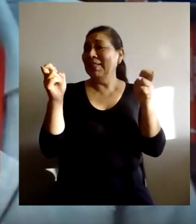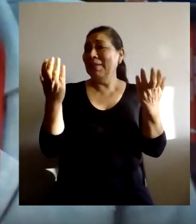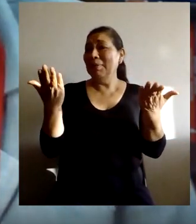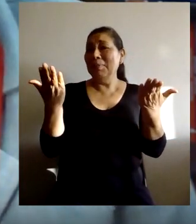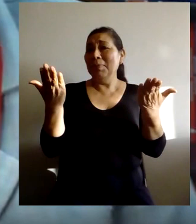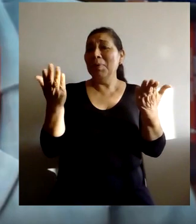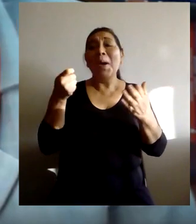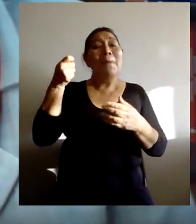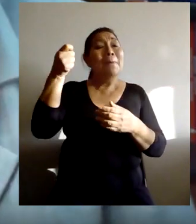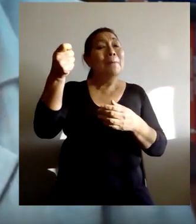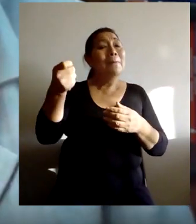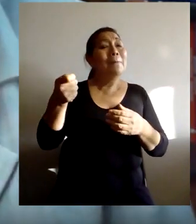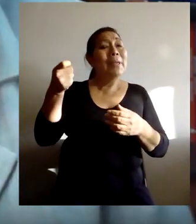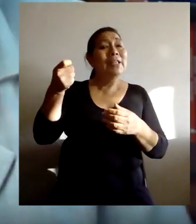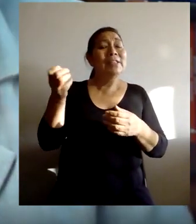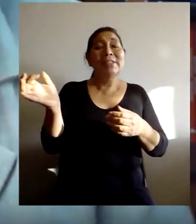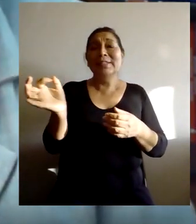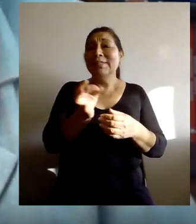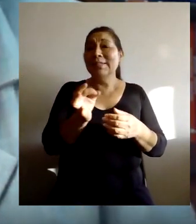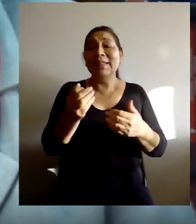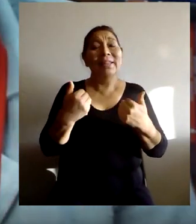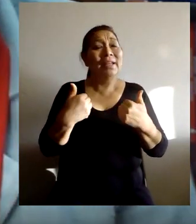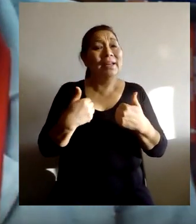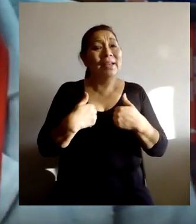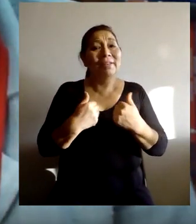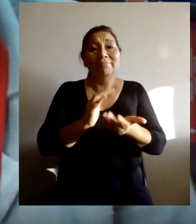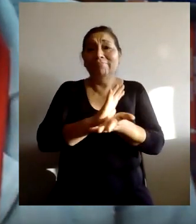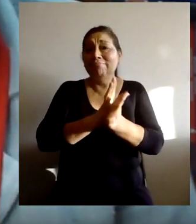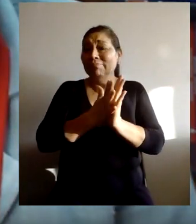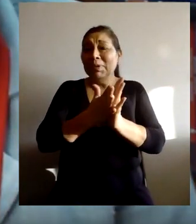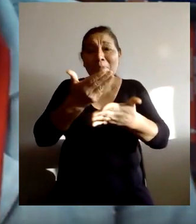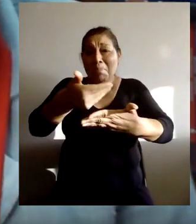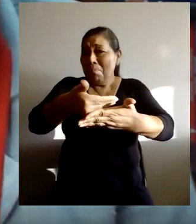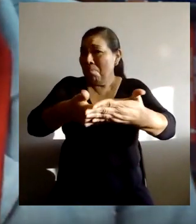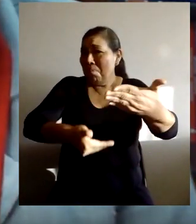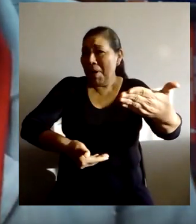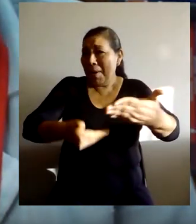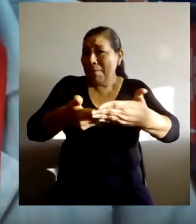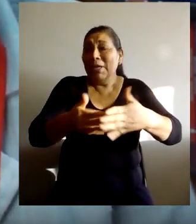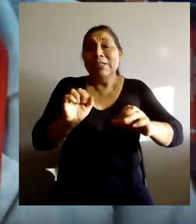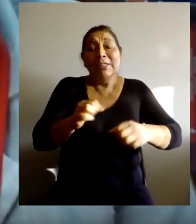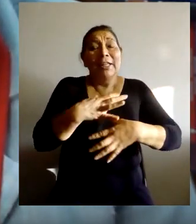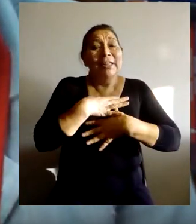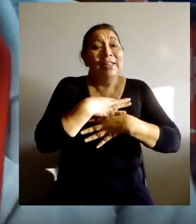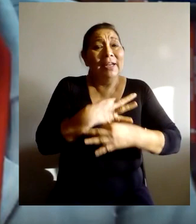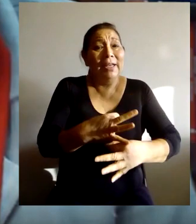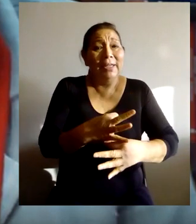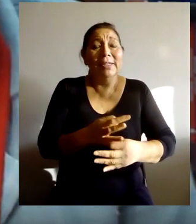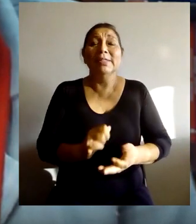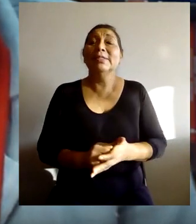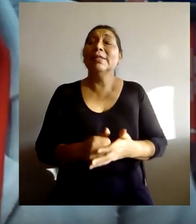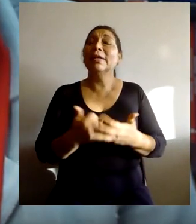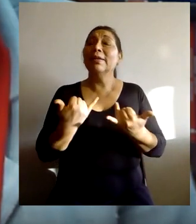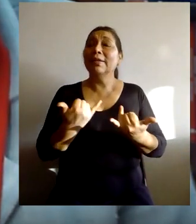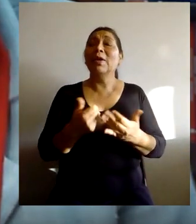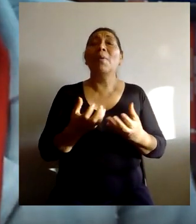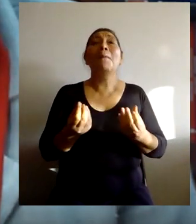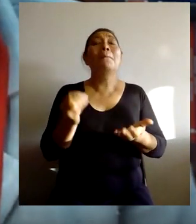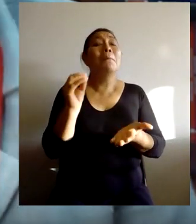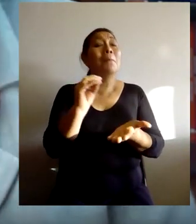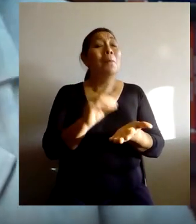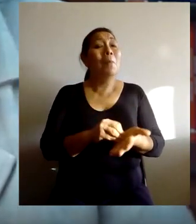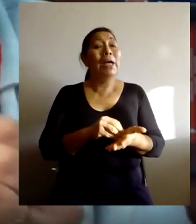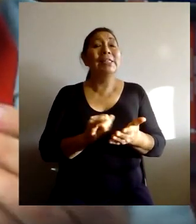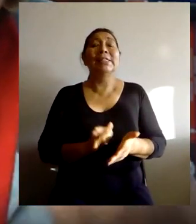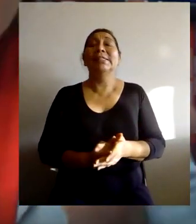tema de una pensión sin tener ningún documento, y hubiera sido interesante que se refute eso.